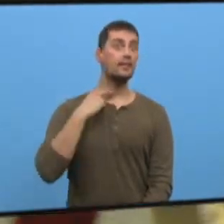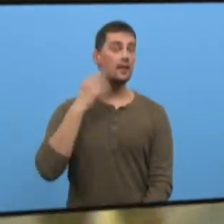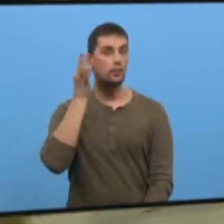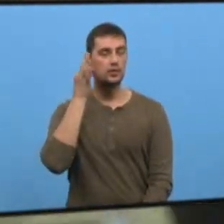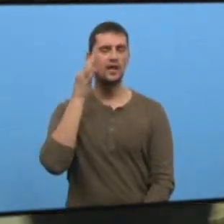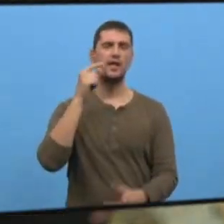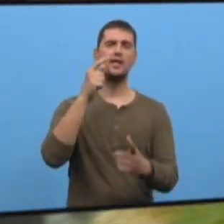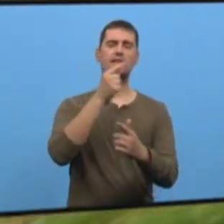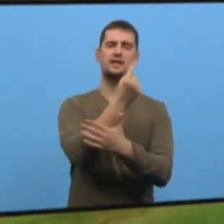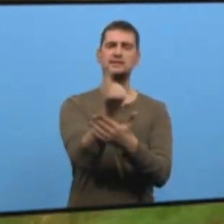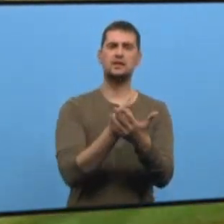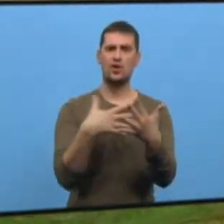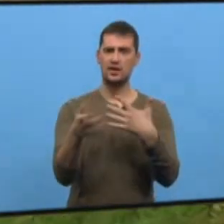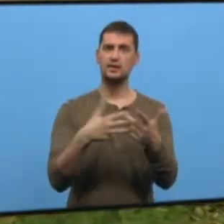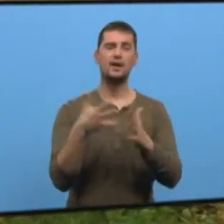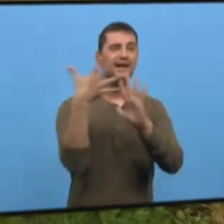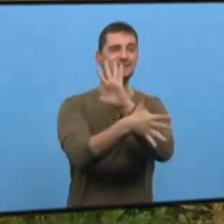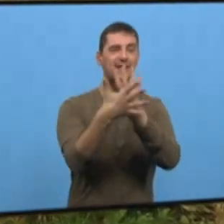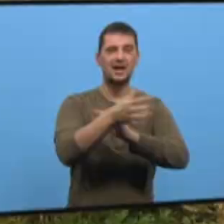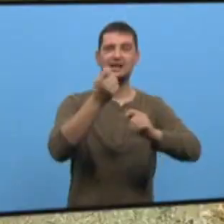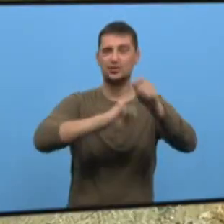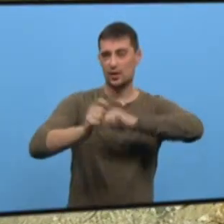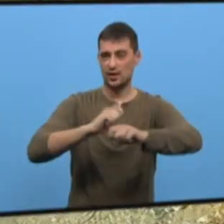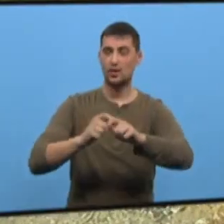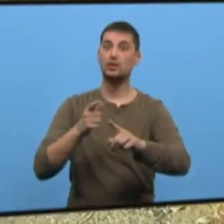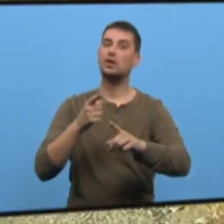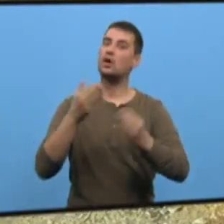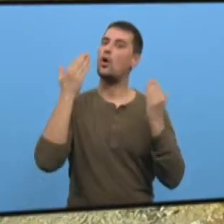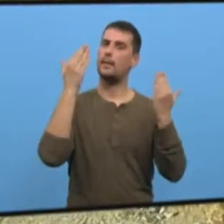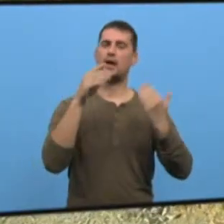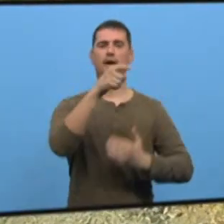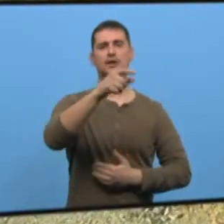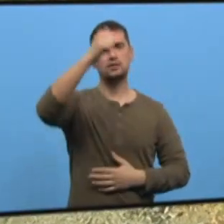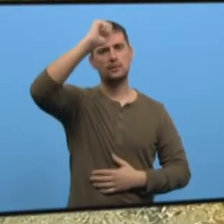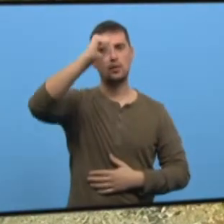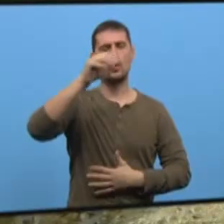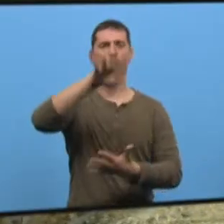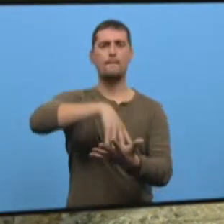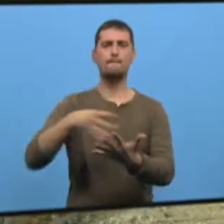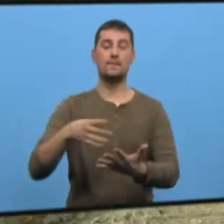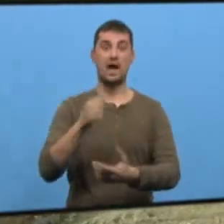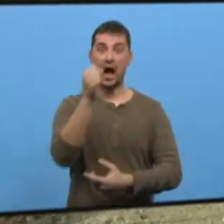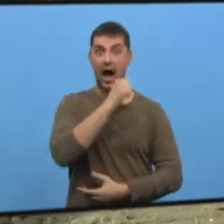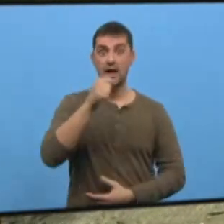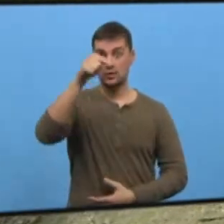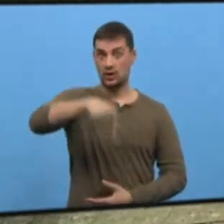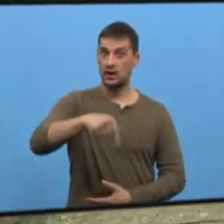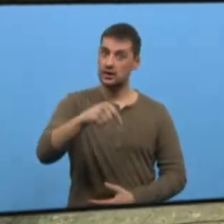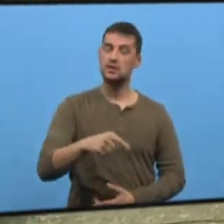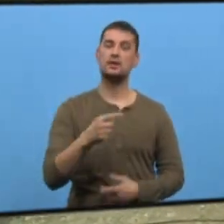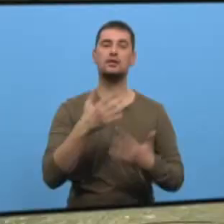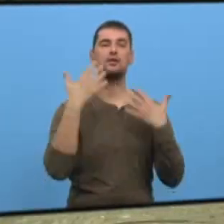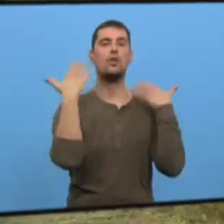de deseño artesanía explic a asociación e veos esta homena a poeta chego no ano que se l dedica letras